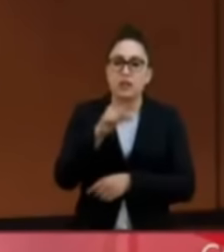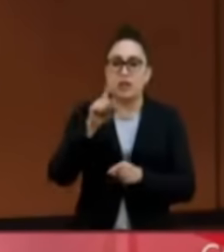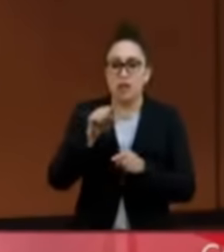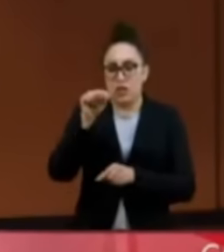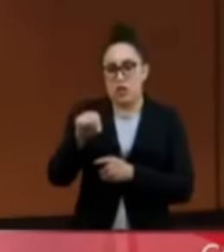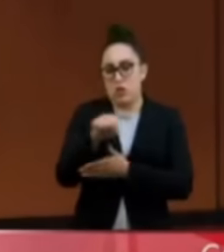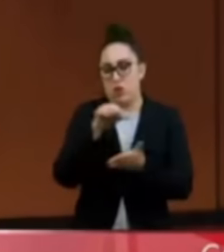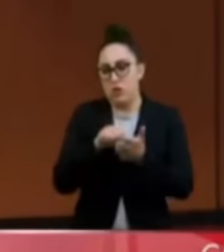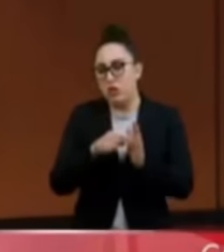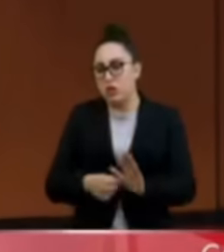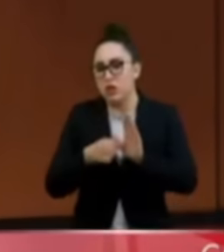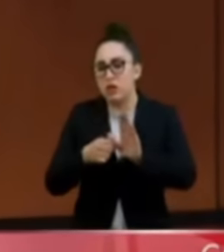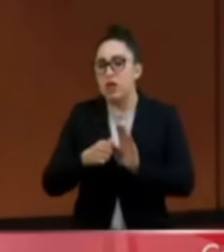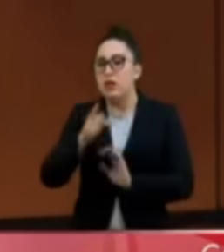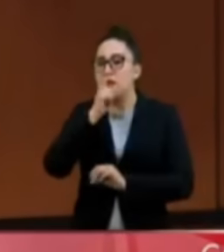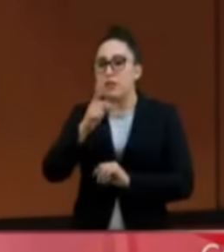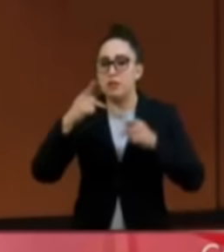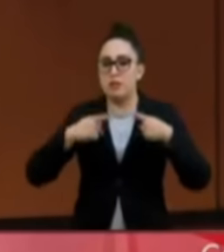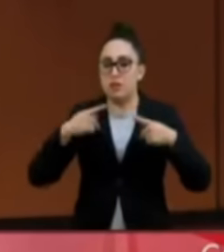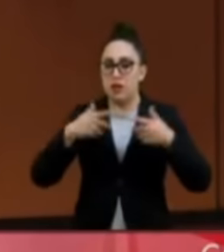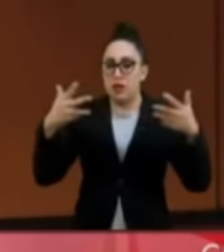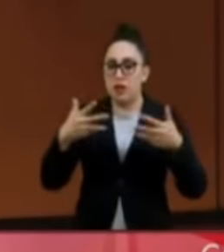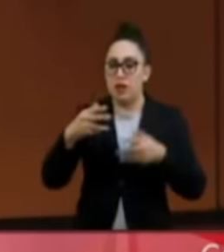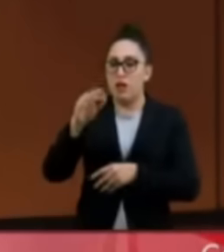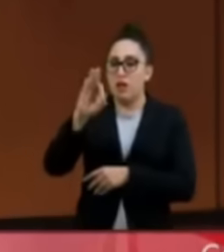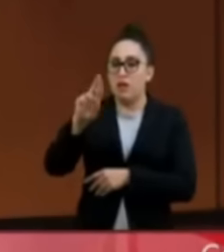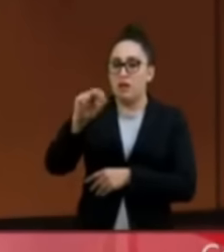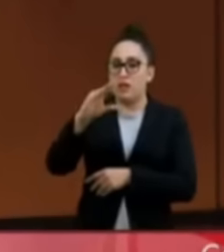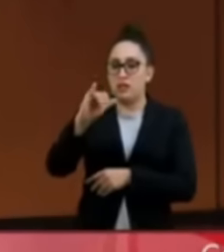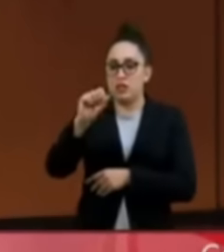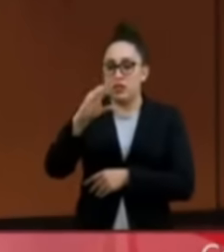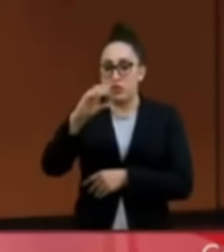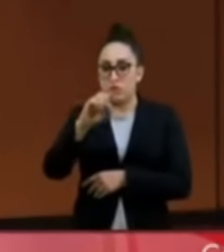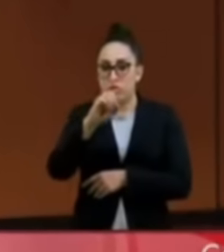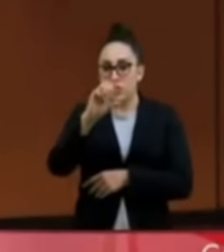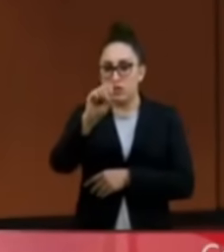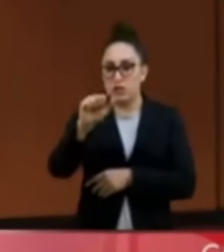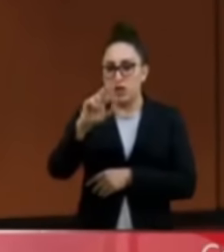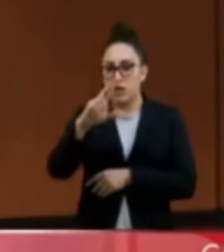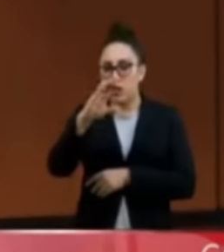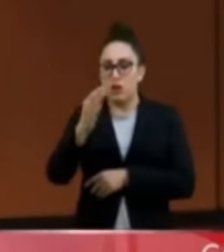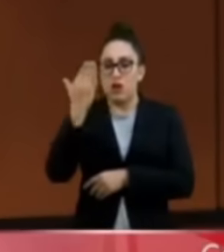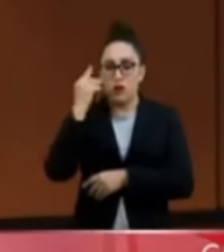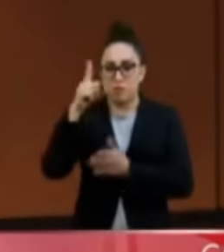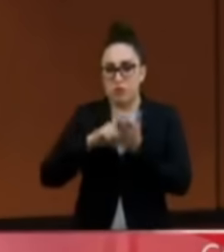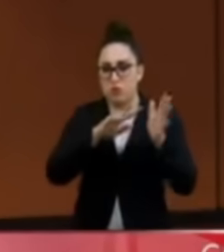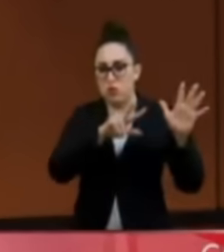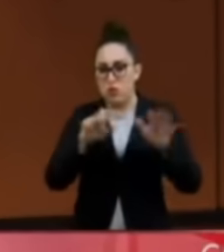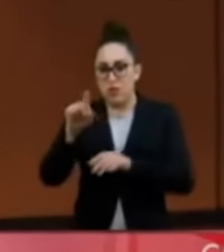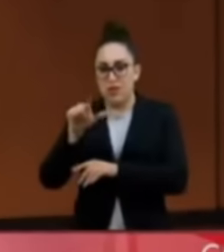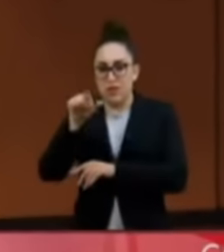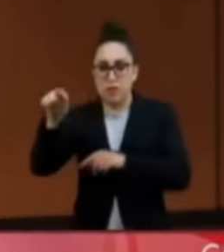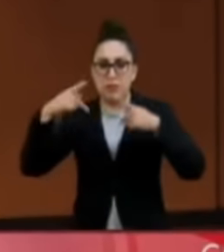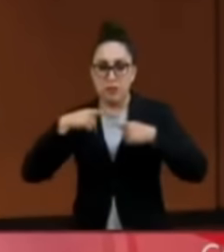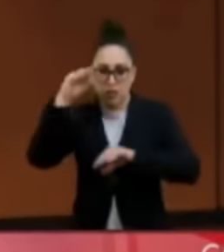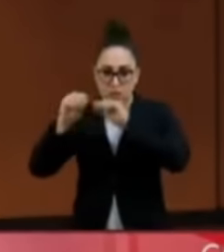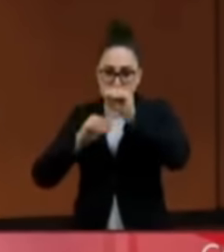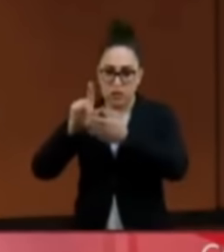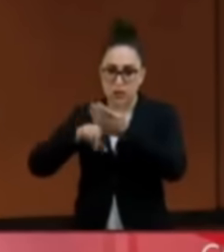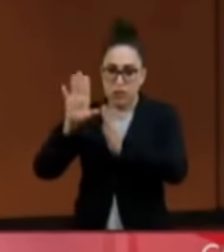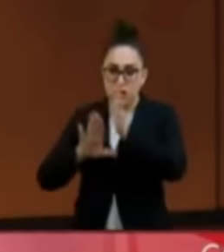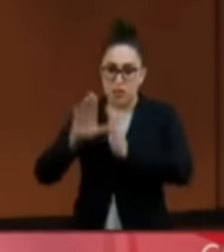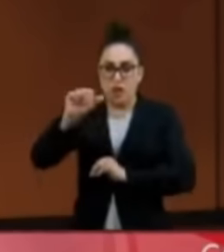salón de plenos las palabras de Francisco Zarco, constituyente de 1856. Hace unos días, el historiador Enrique